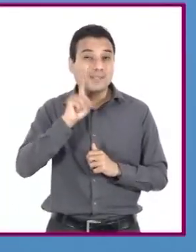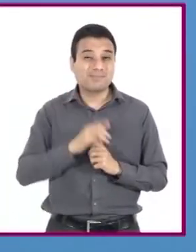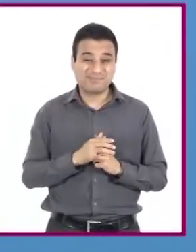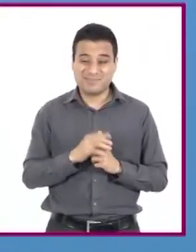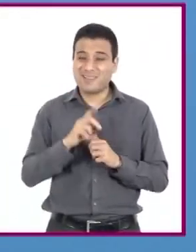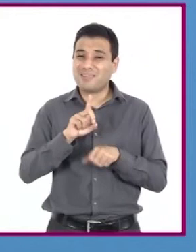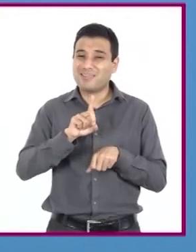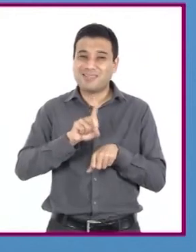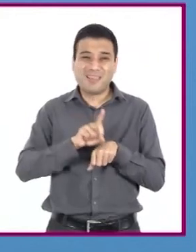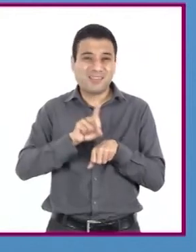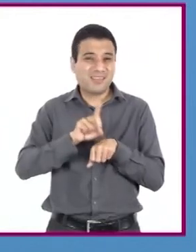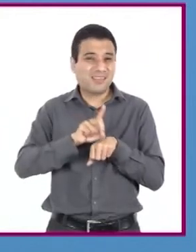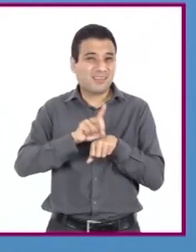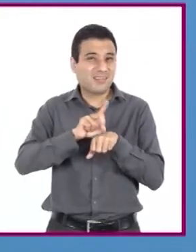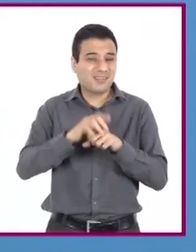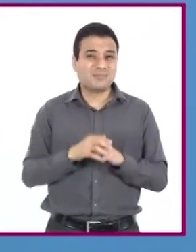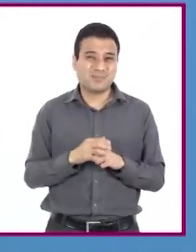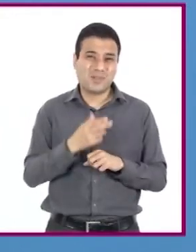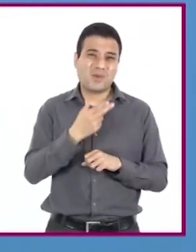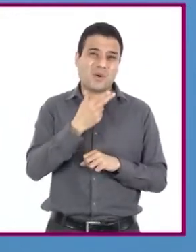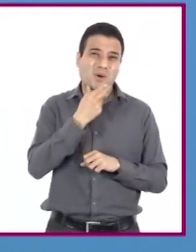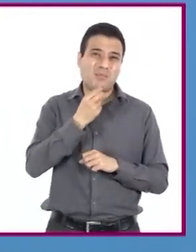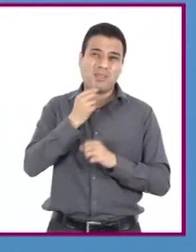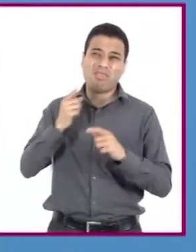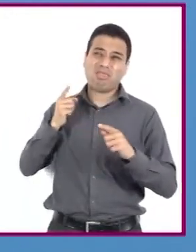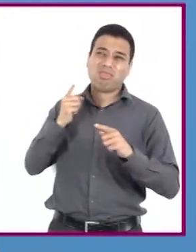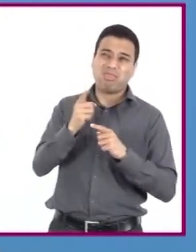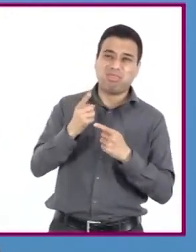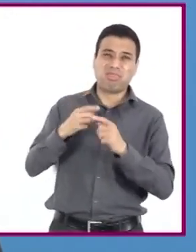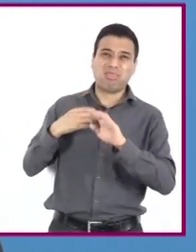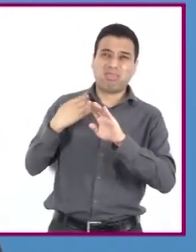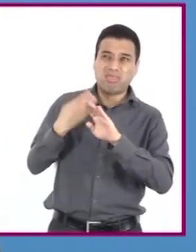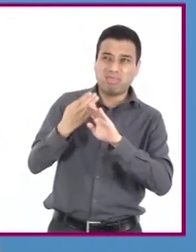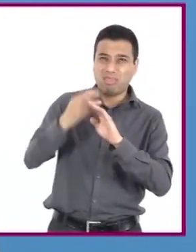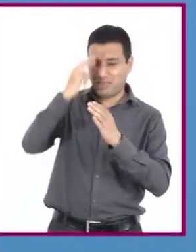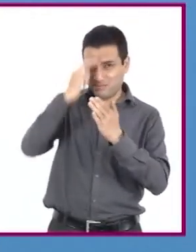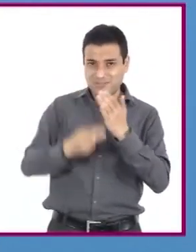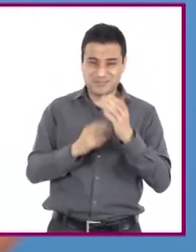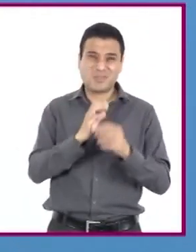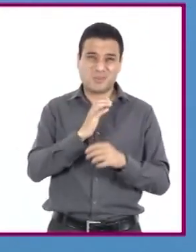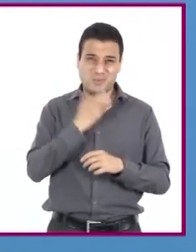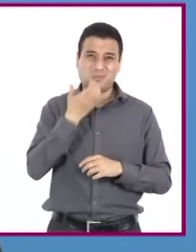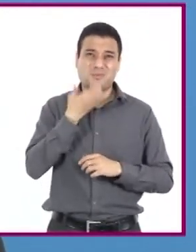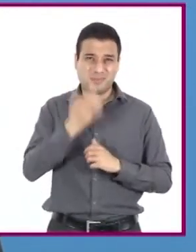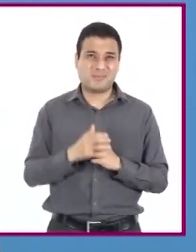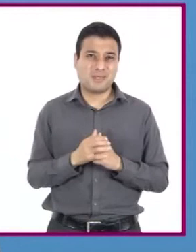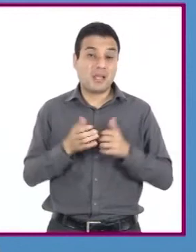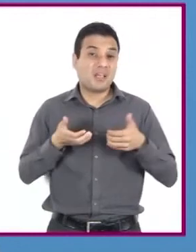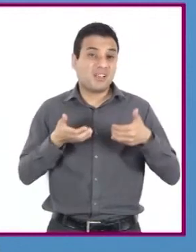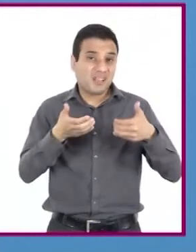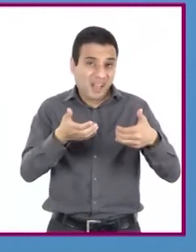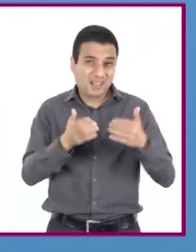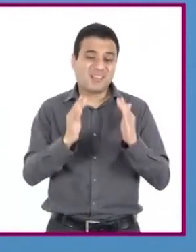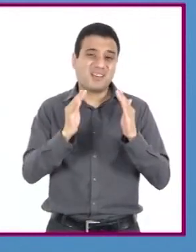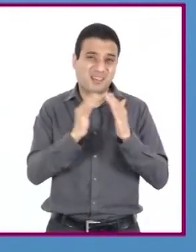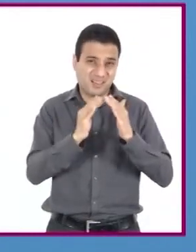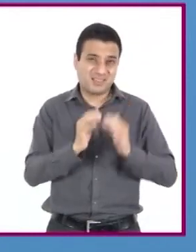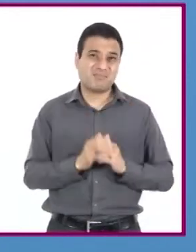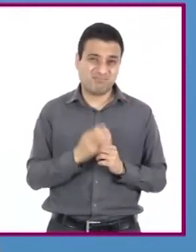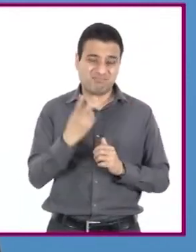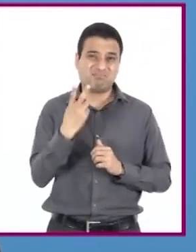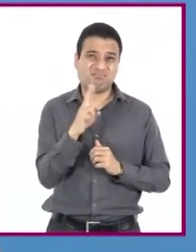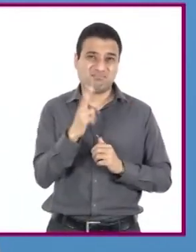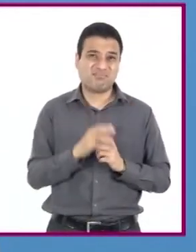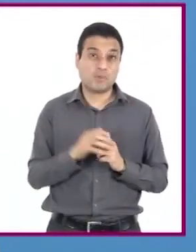a todo tipo de comportamiento sexista e irrespetuoso en lugares públicos y privados. Si